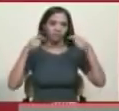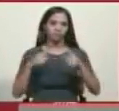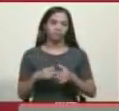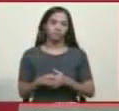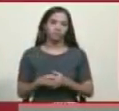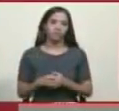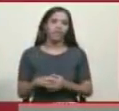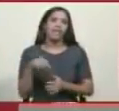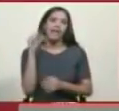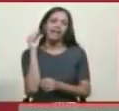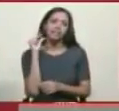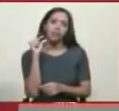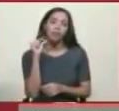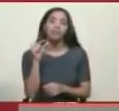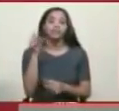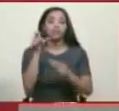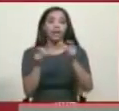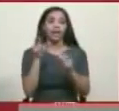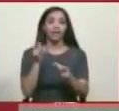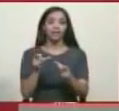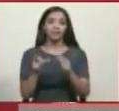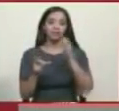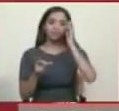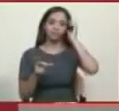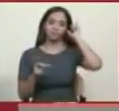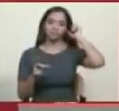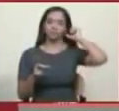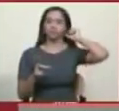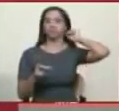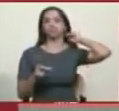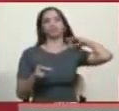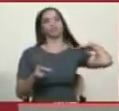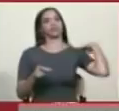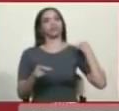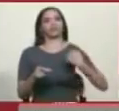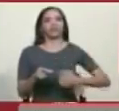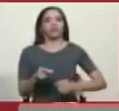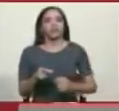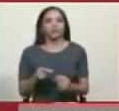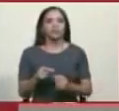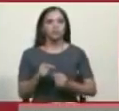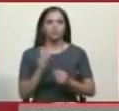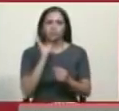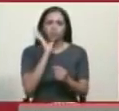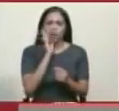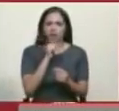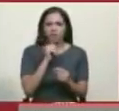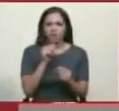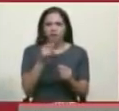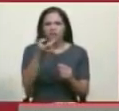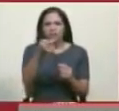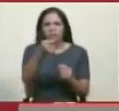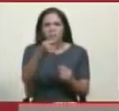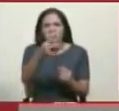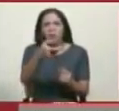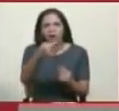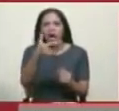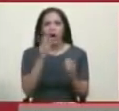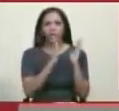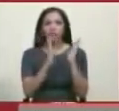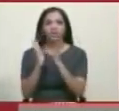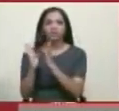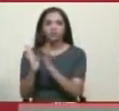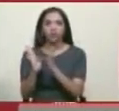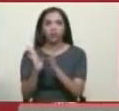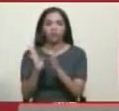Y en ese momento la gente tenía menos niveles de organización de los que tienen ahorita. Sin embargo, la